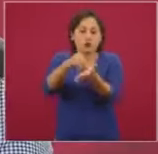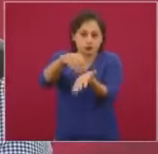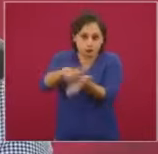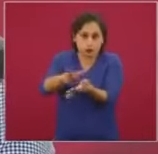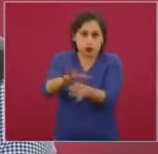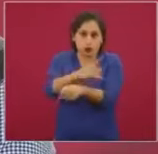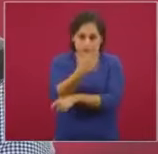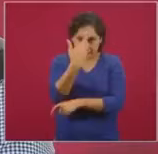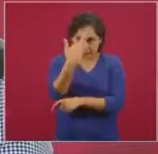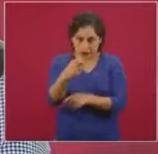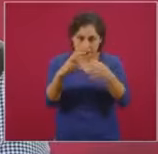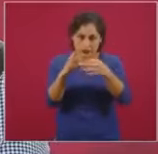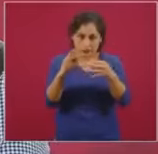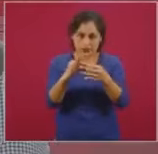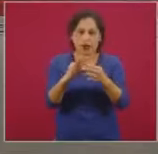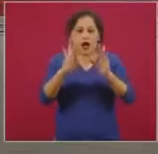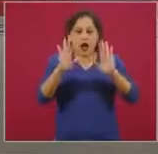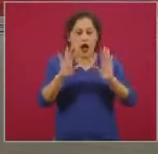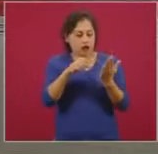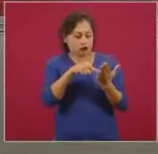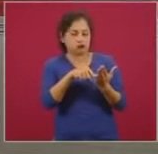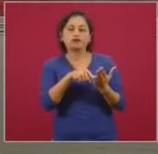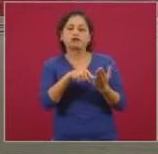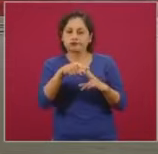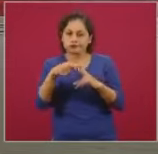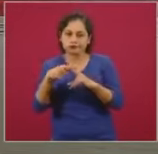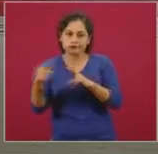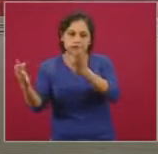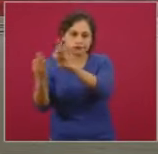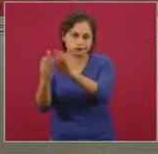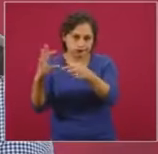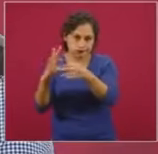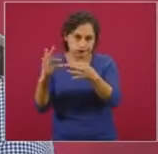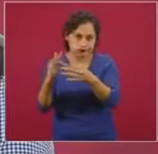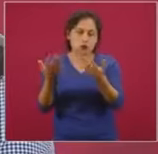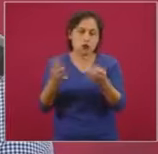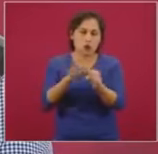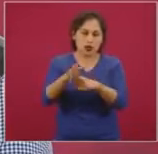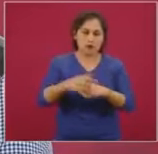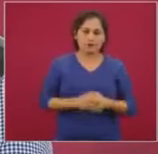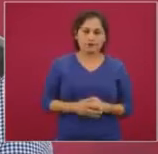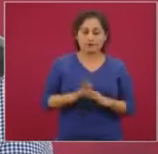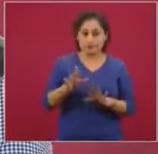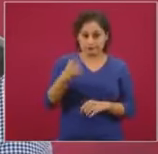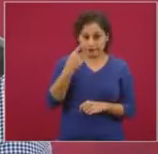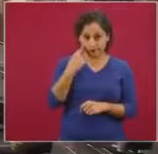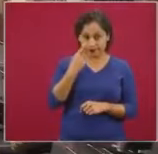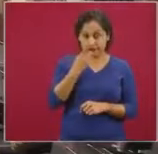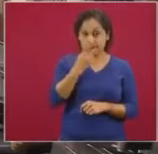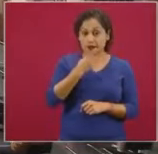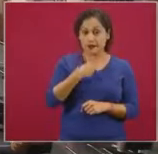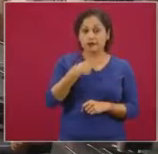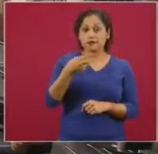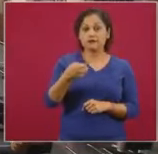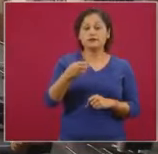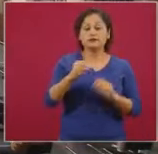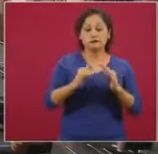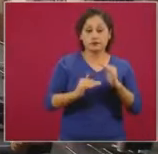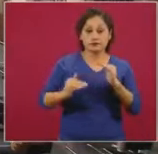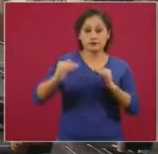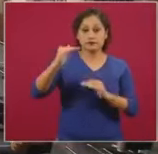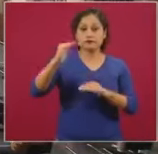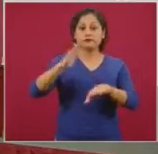llegar, digamos que a ese total. El incremento que vemos, efectivamente, lamentablemente las defunciones que han